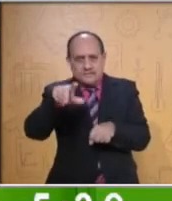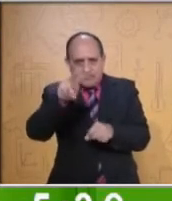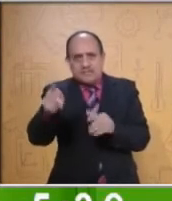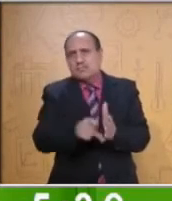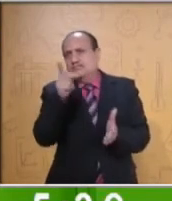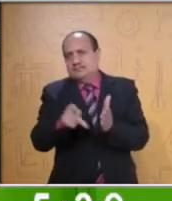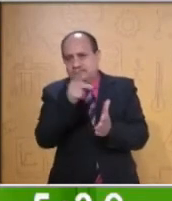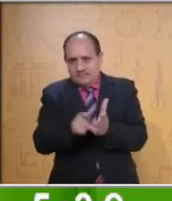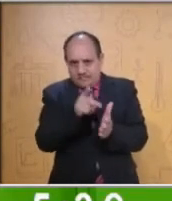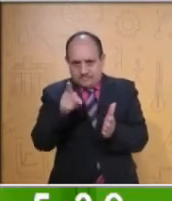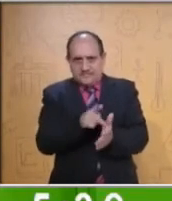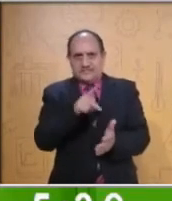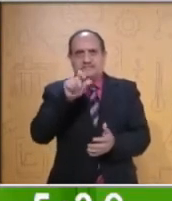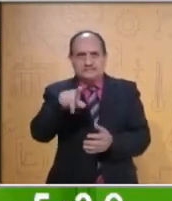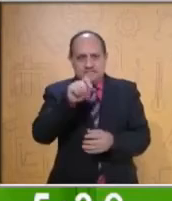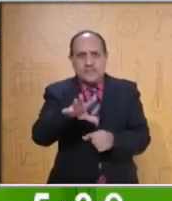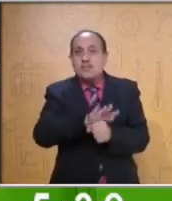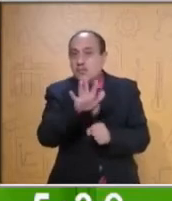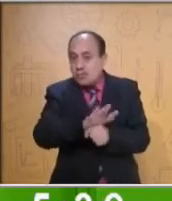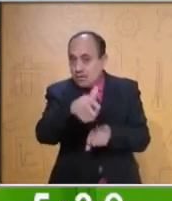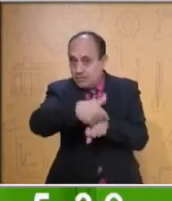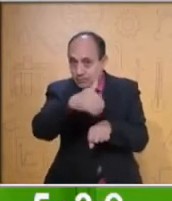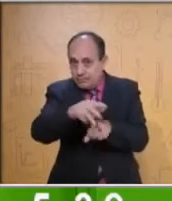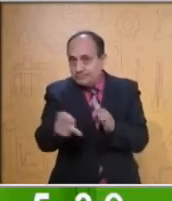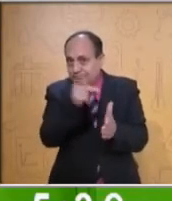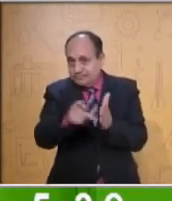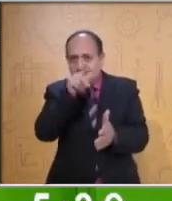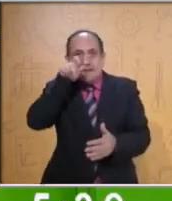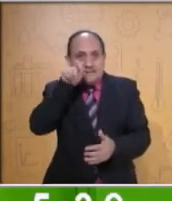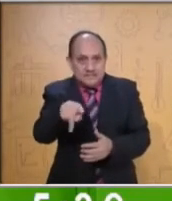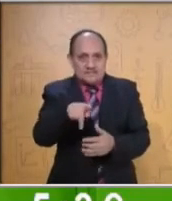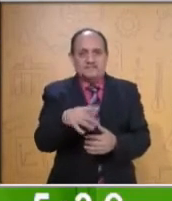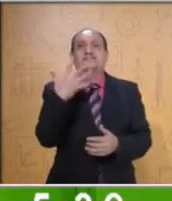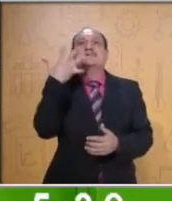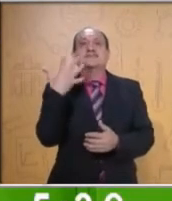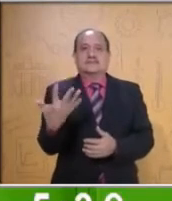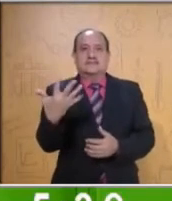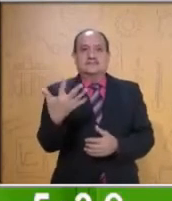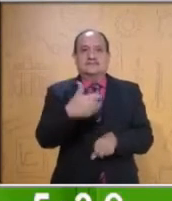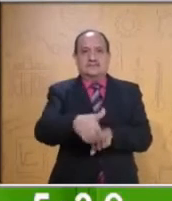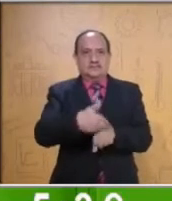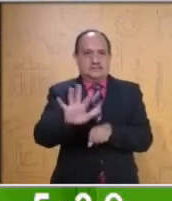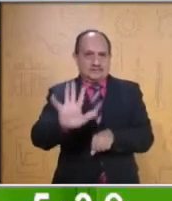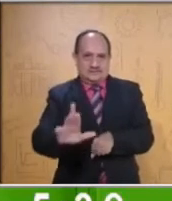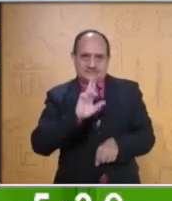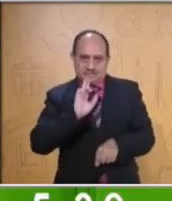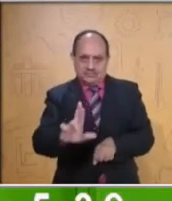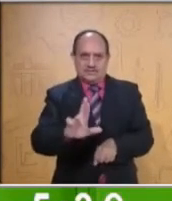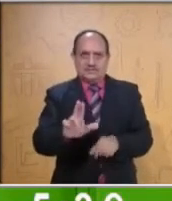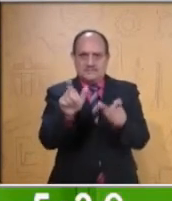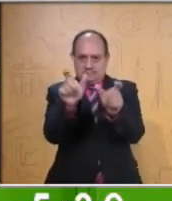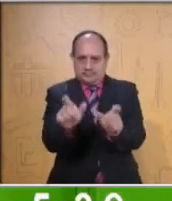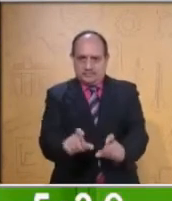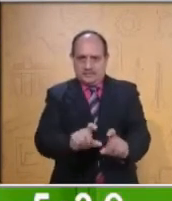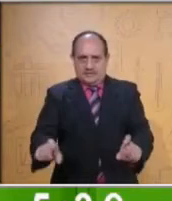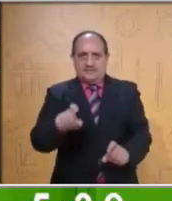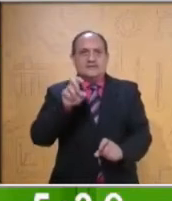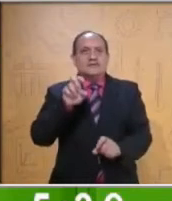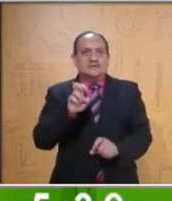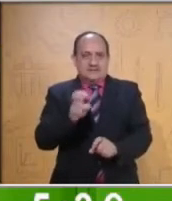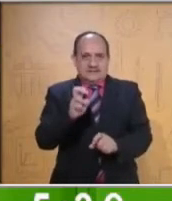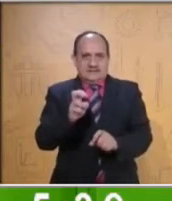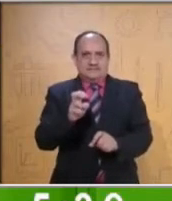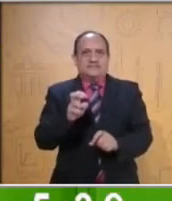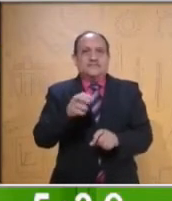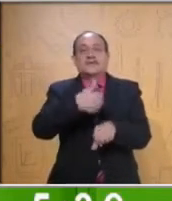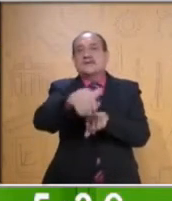mayor frecuencia. ¿Cuál es el número que tiene mayor frecuencia? Pues el 5. Entonces, ese número se va a